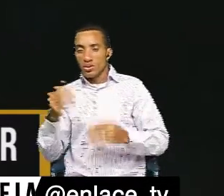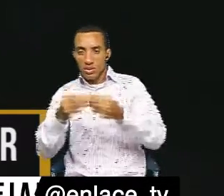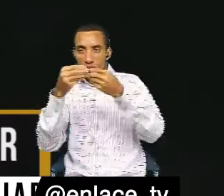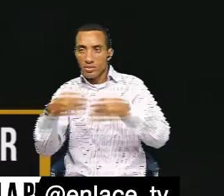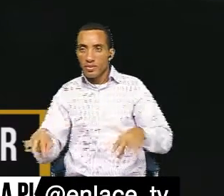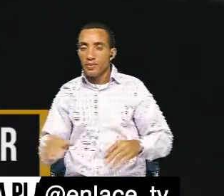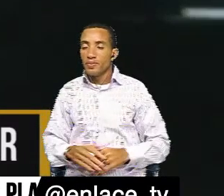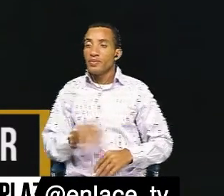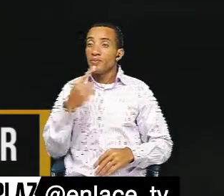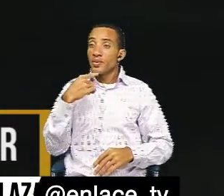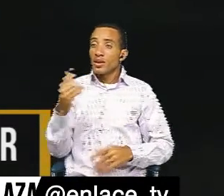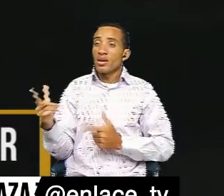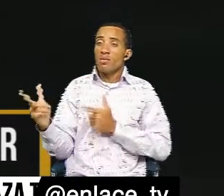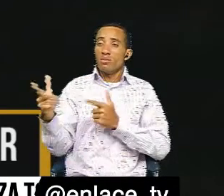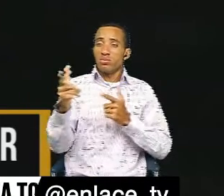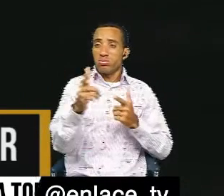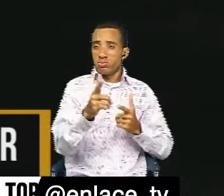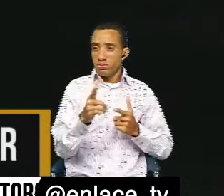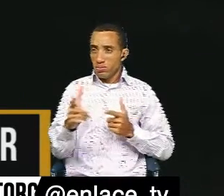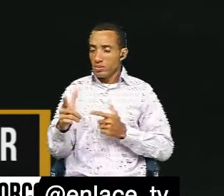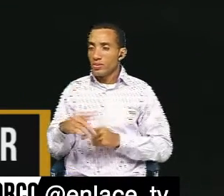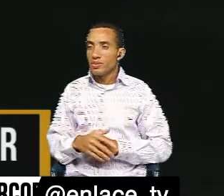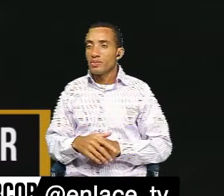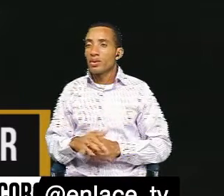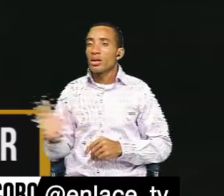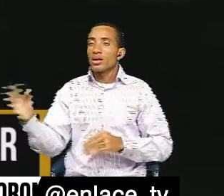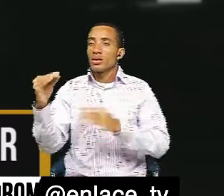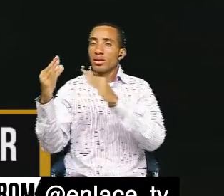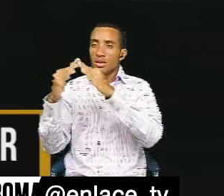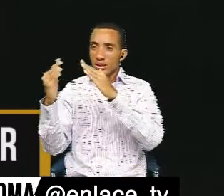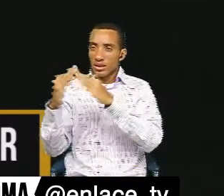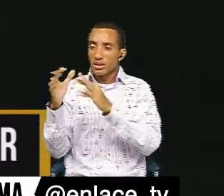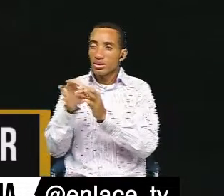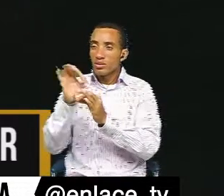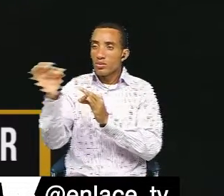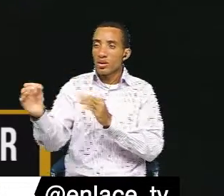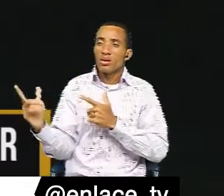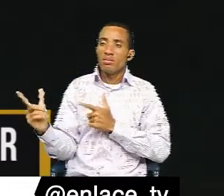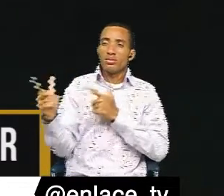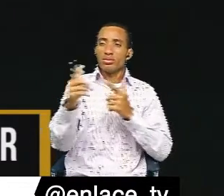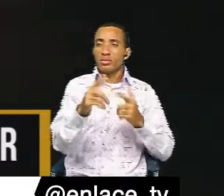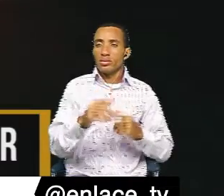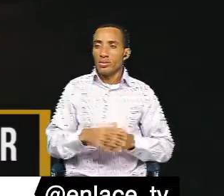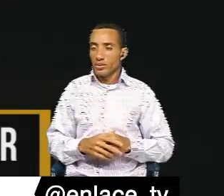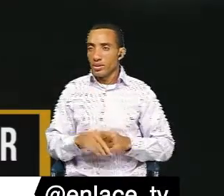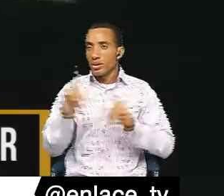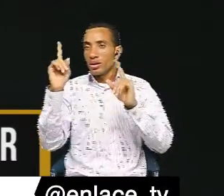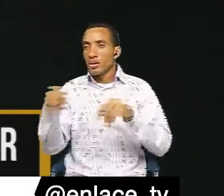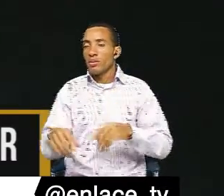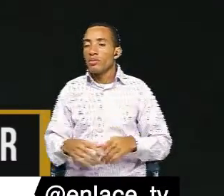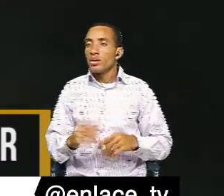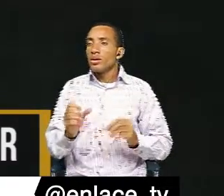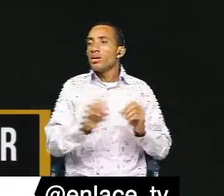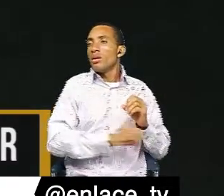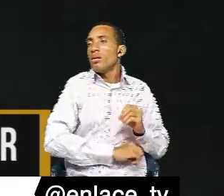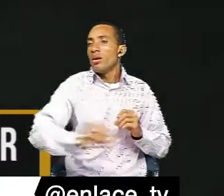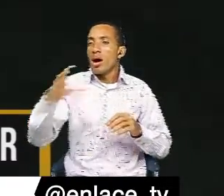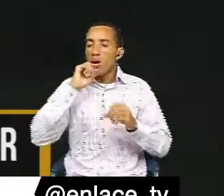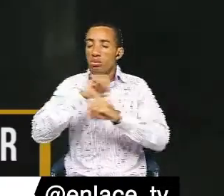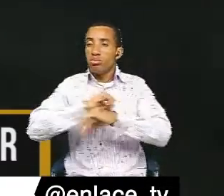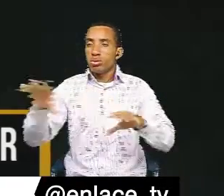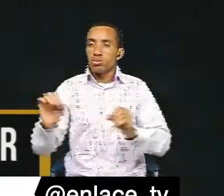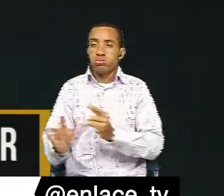disparándole a la gente que está en las casas dentro del pueblo, les están disparando gases lacrimógenos desde todas las esquinas.